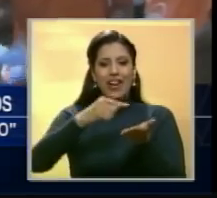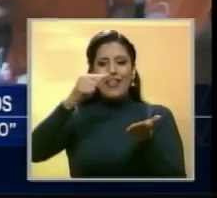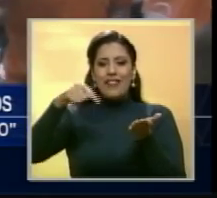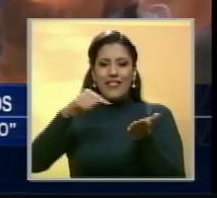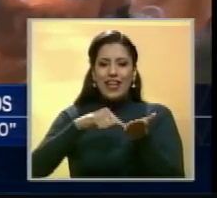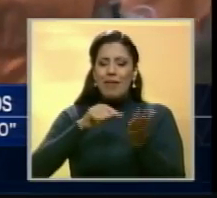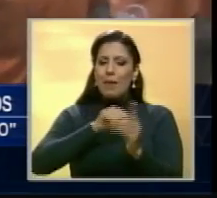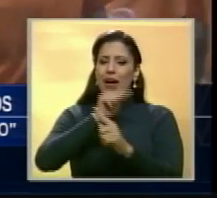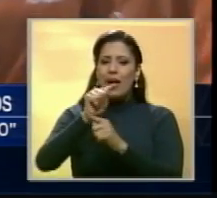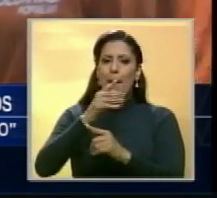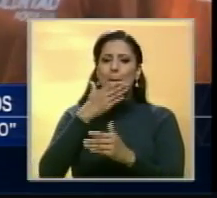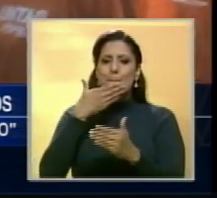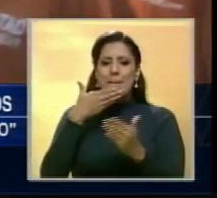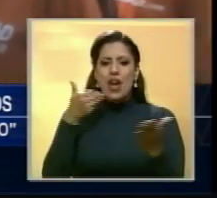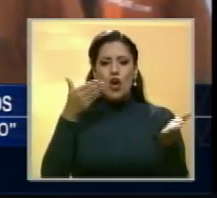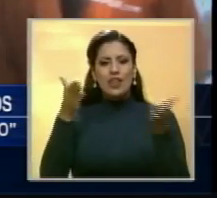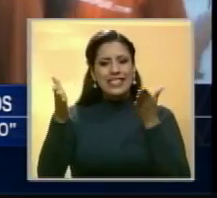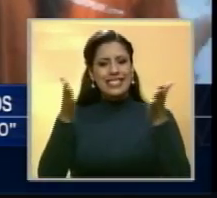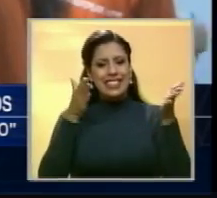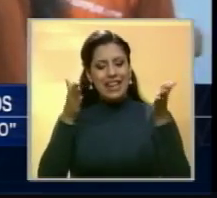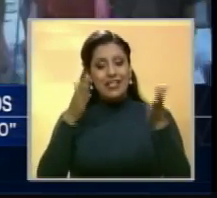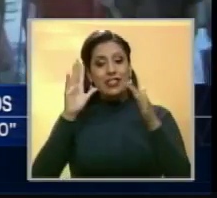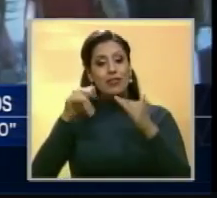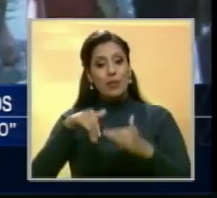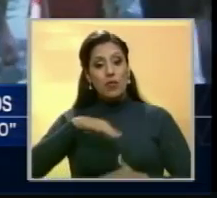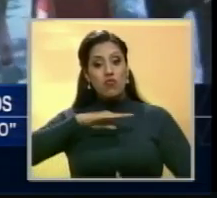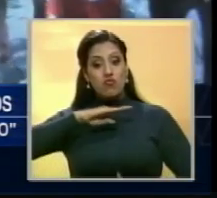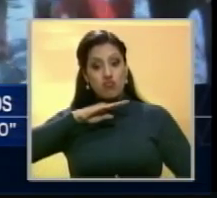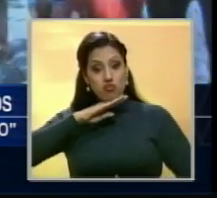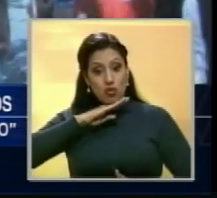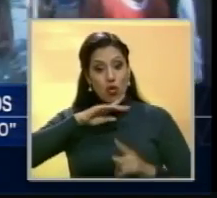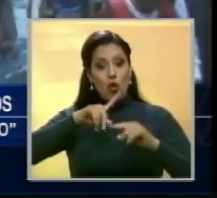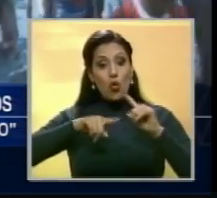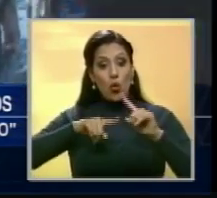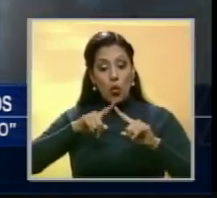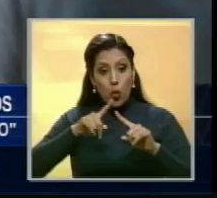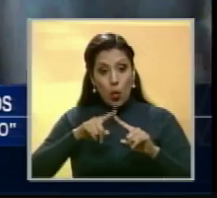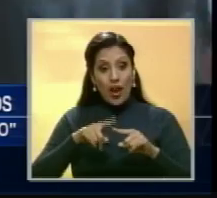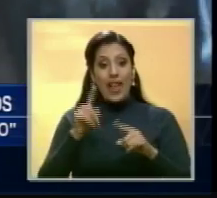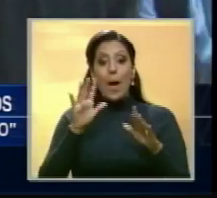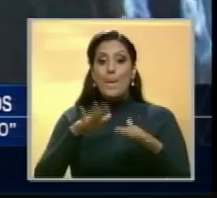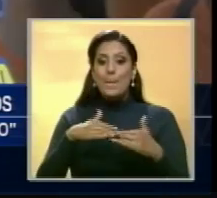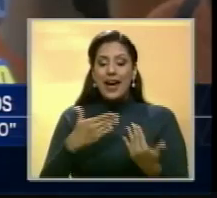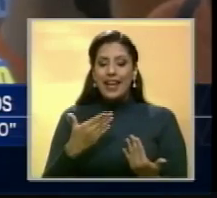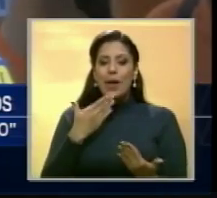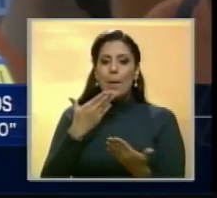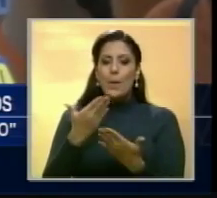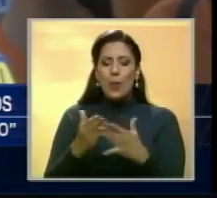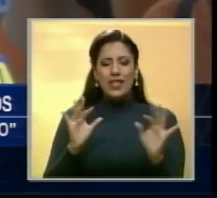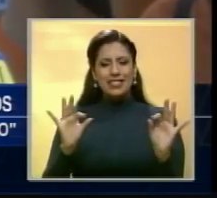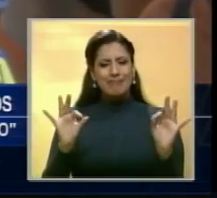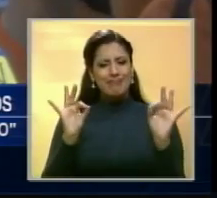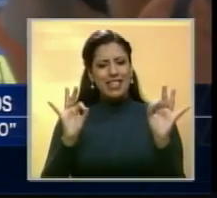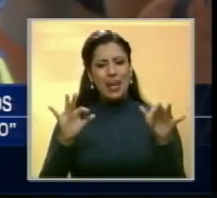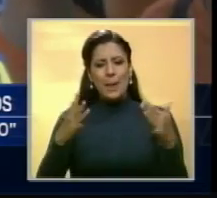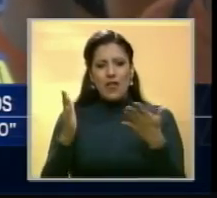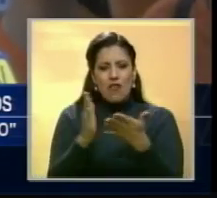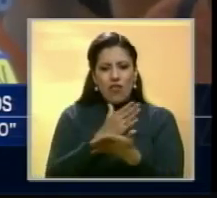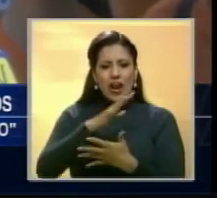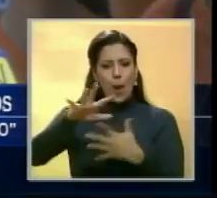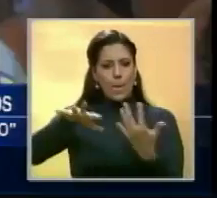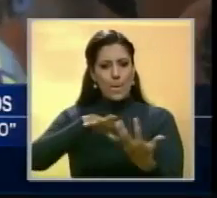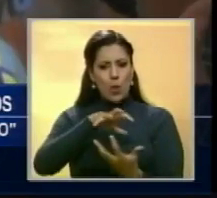para reclamar una mejoría en los servicios y el abastecimiento de establecimientos, esto con propuestas específicas para acabar con